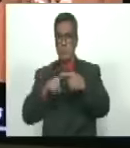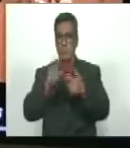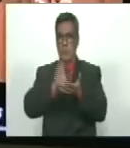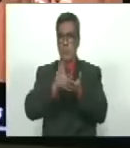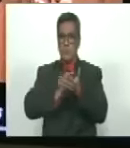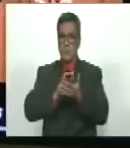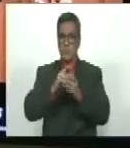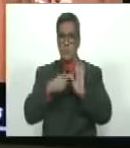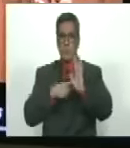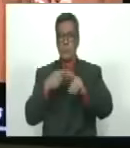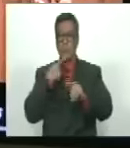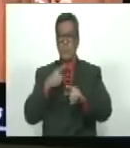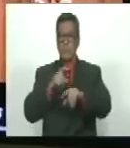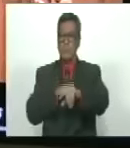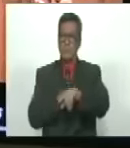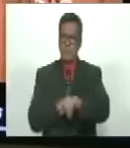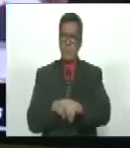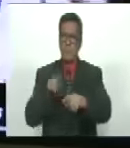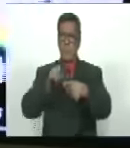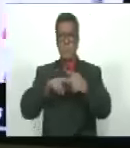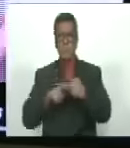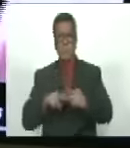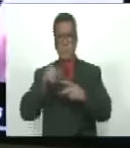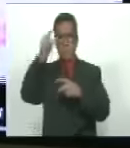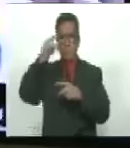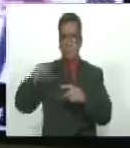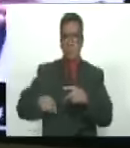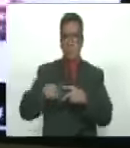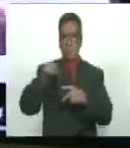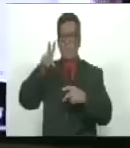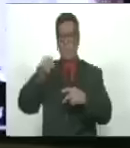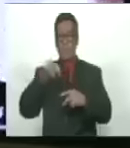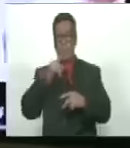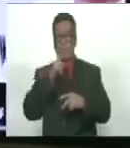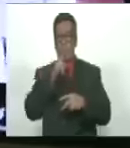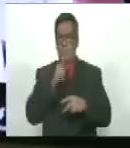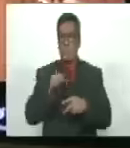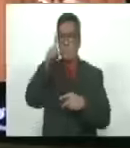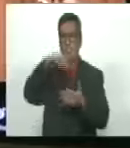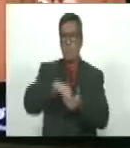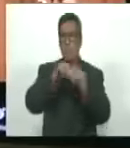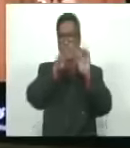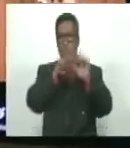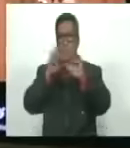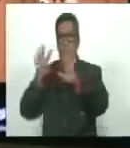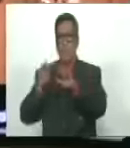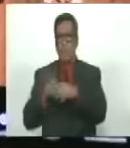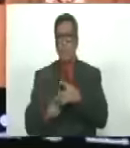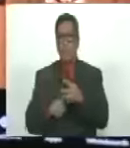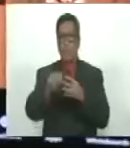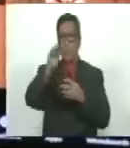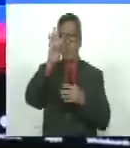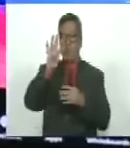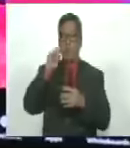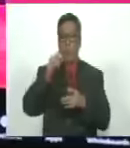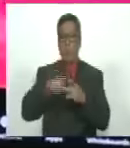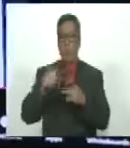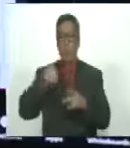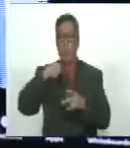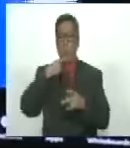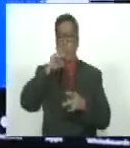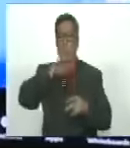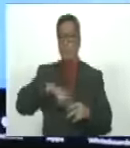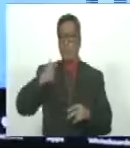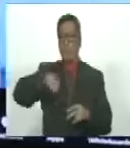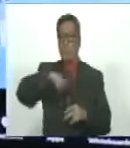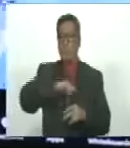la declaratoria del carácter írrito del laudo arbitral de 1899, así como la ratificación de la posición histórica